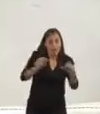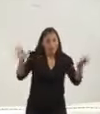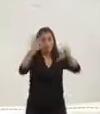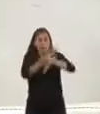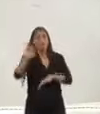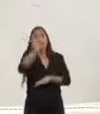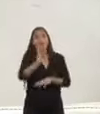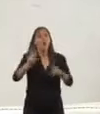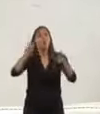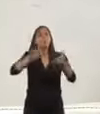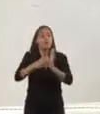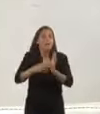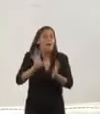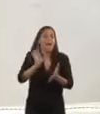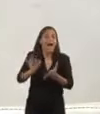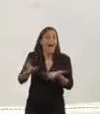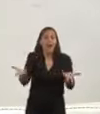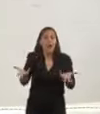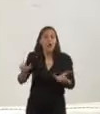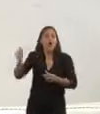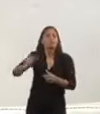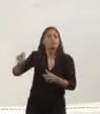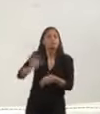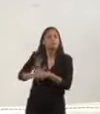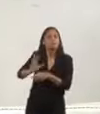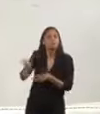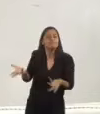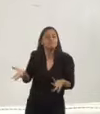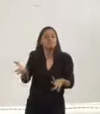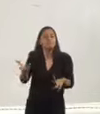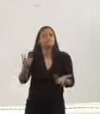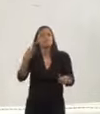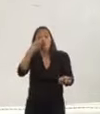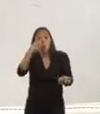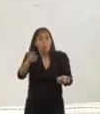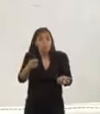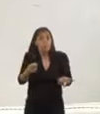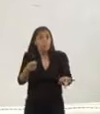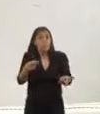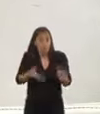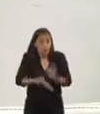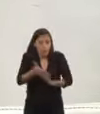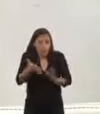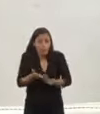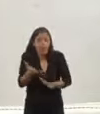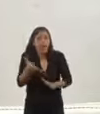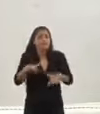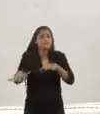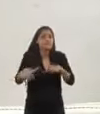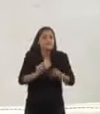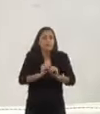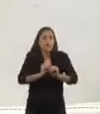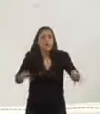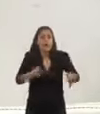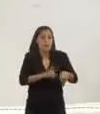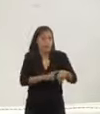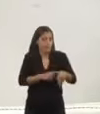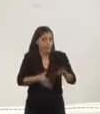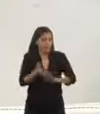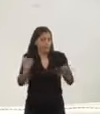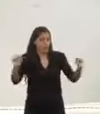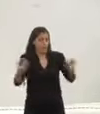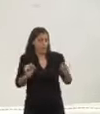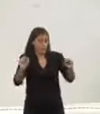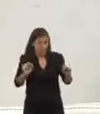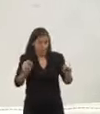que emitieron Y por último si se va a ver profundizada la crisis energética para el invierno vamos a tener estos